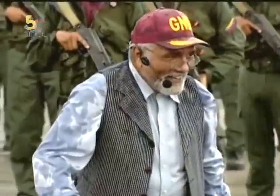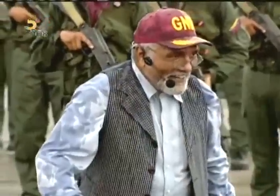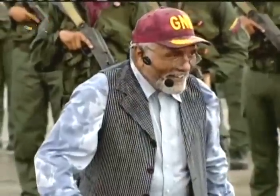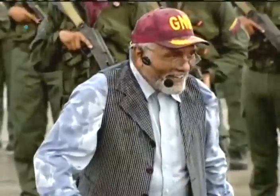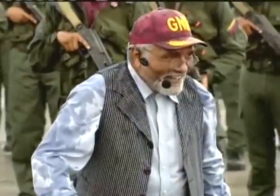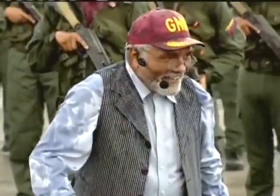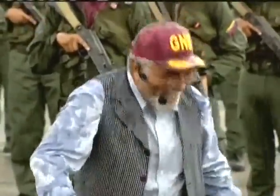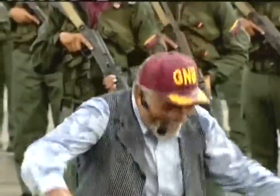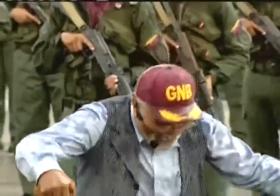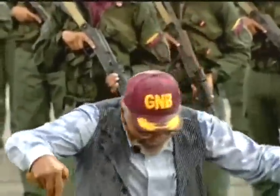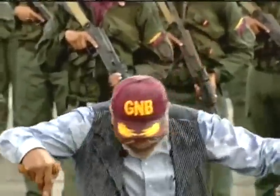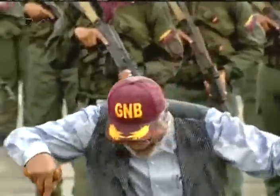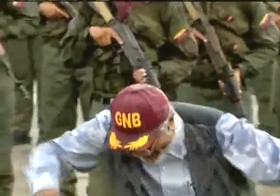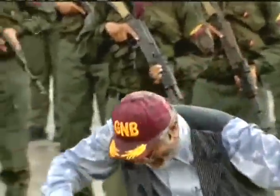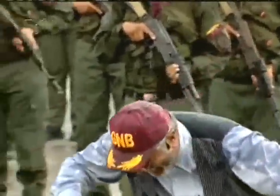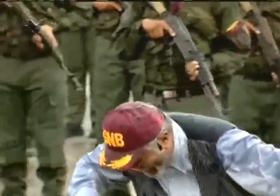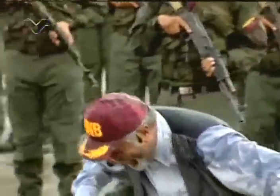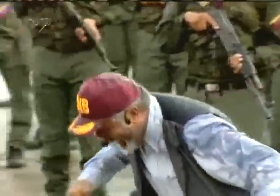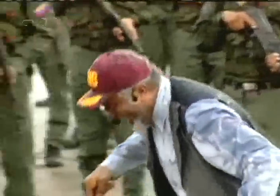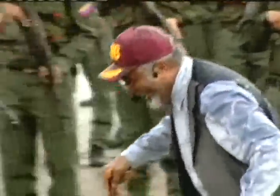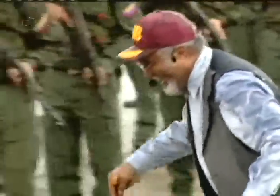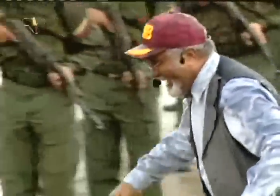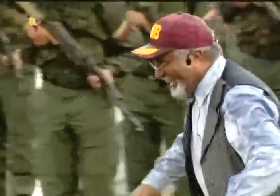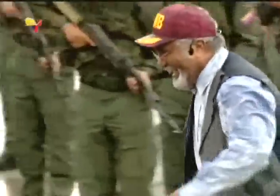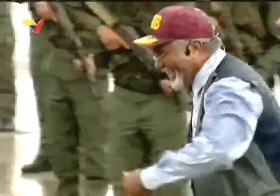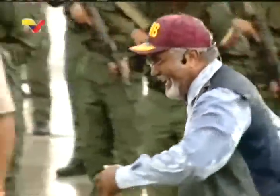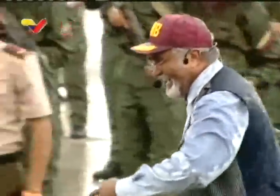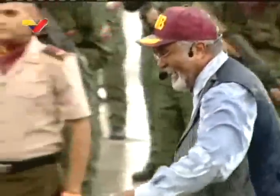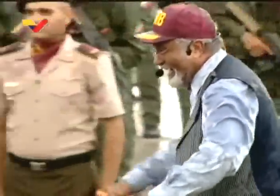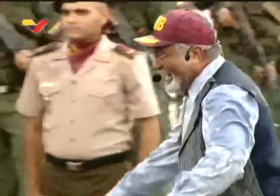la Guardia Nacional Bolivariana?